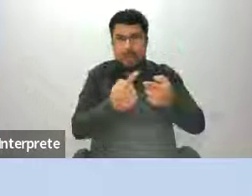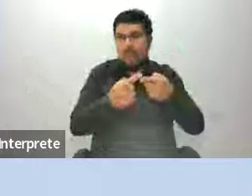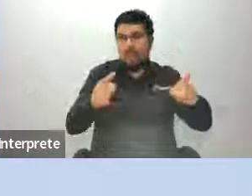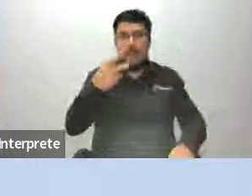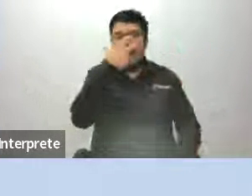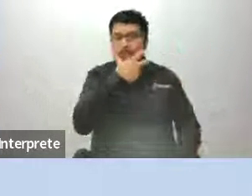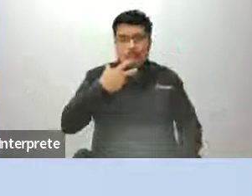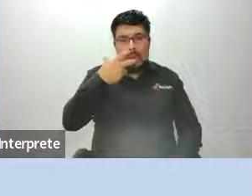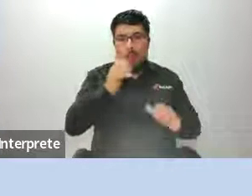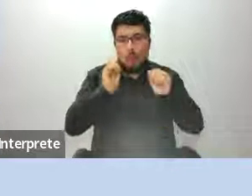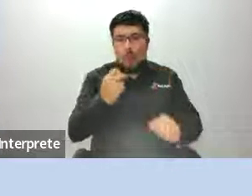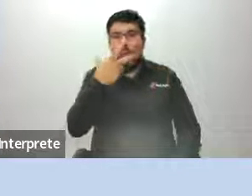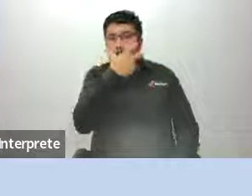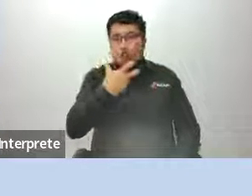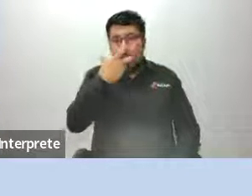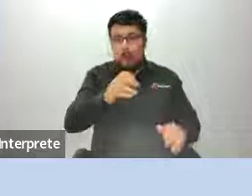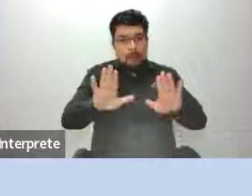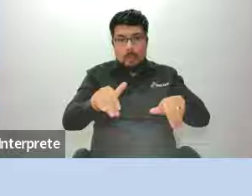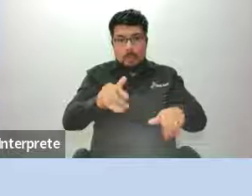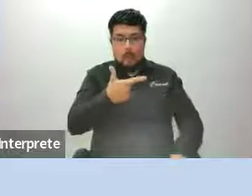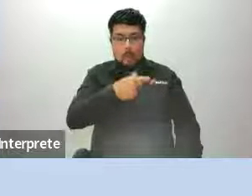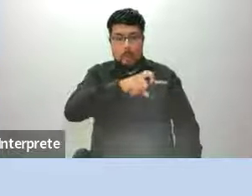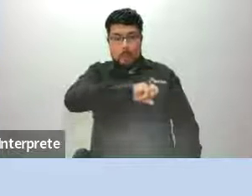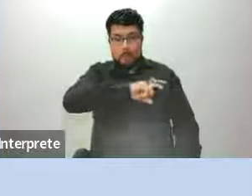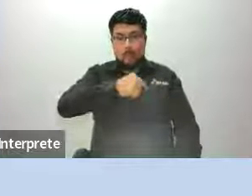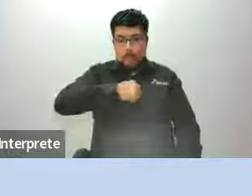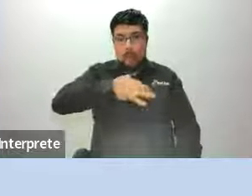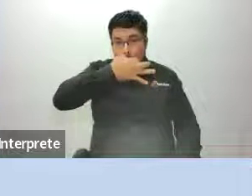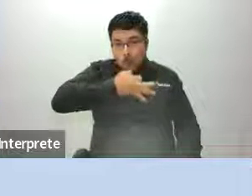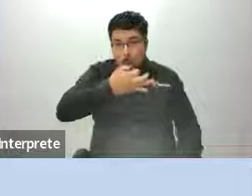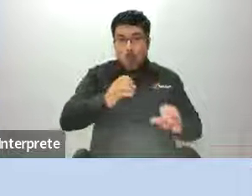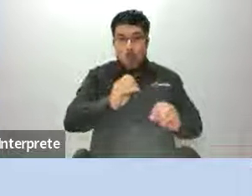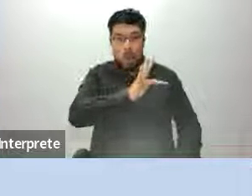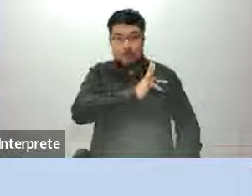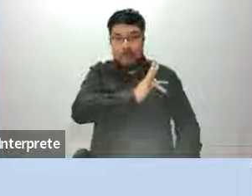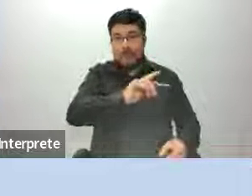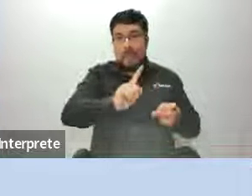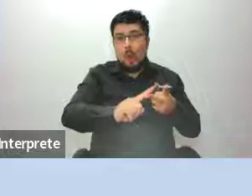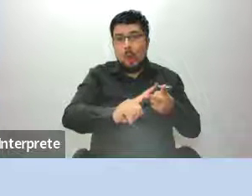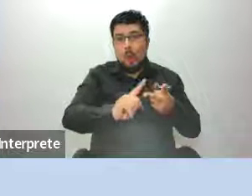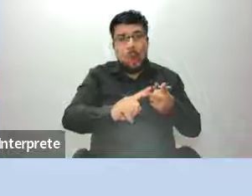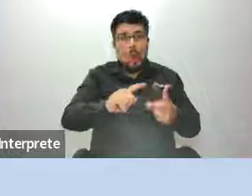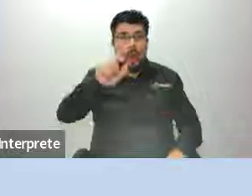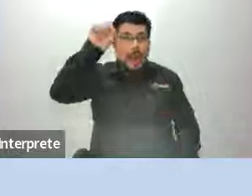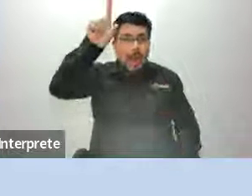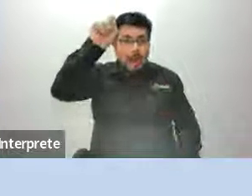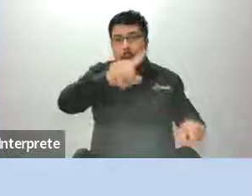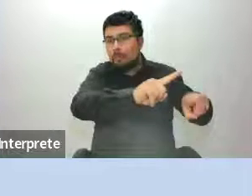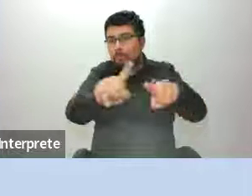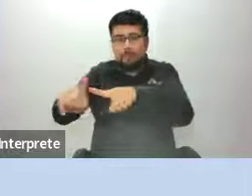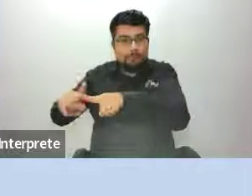¿no es cierto? Como el español que yo estoy hablando, o el francés o el alemán de distintos países, pero también pueden